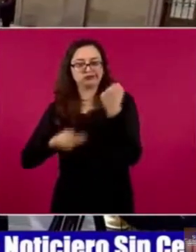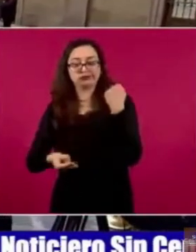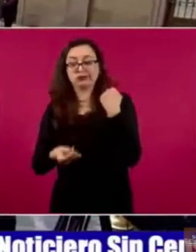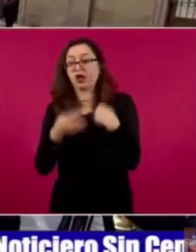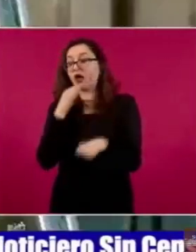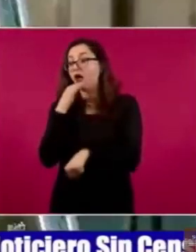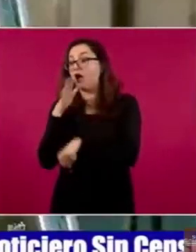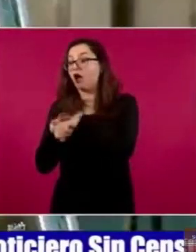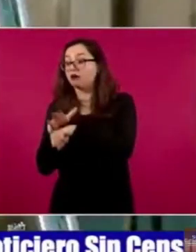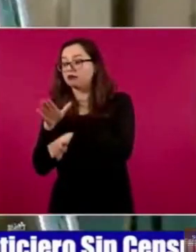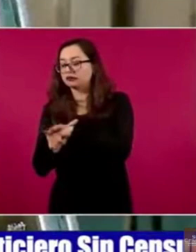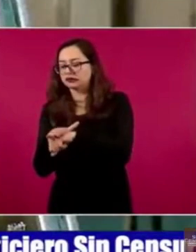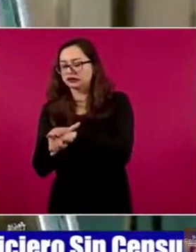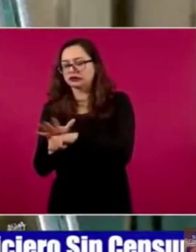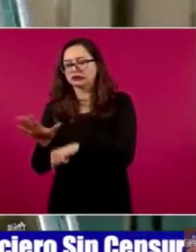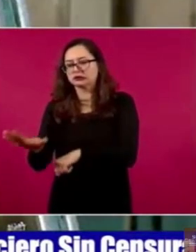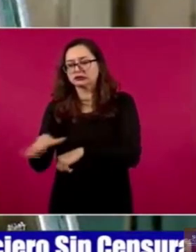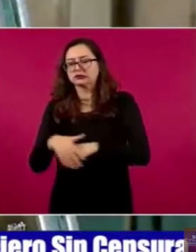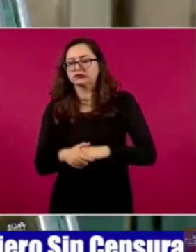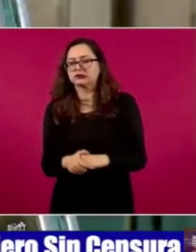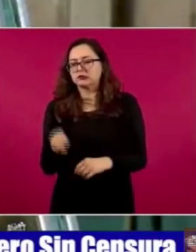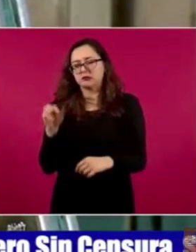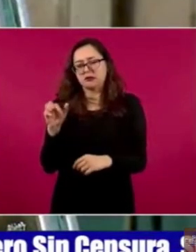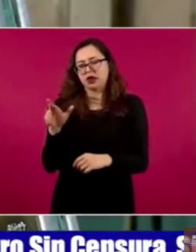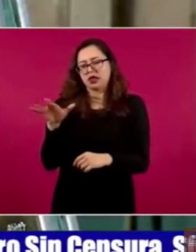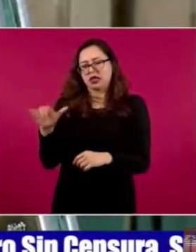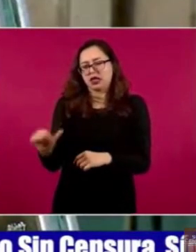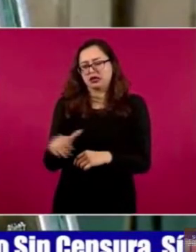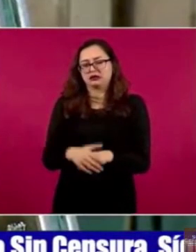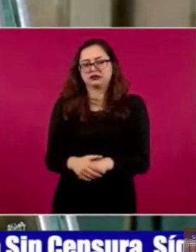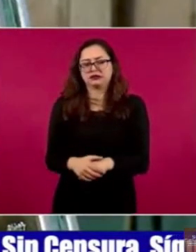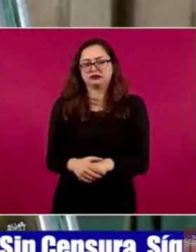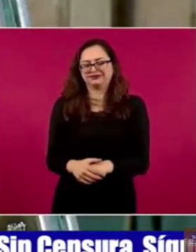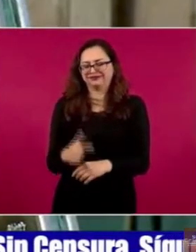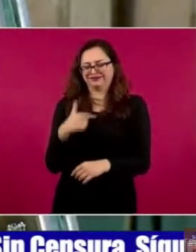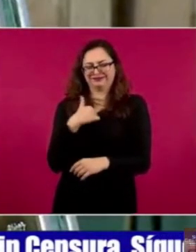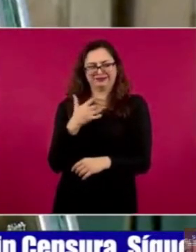yo no estoy conforme con mi incomunicación